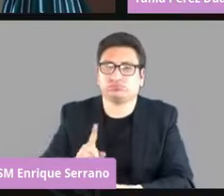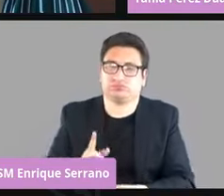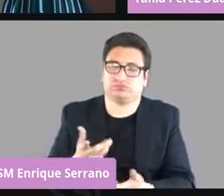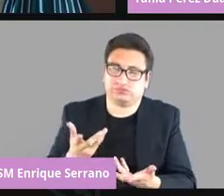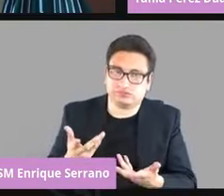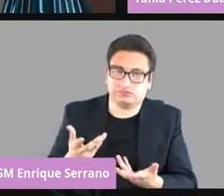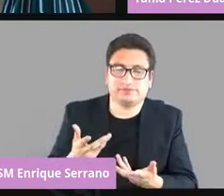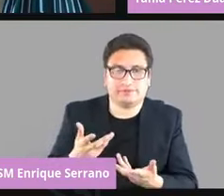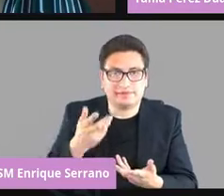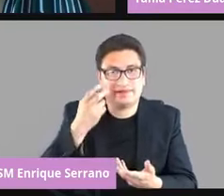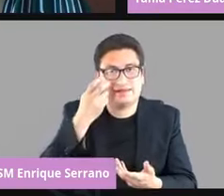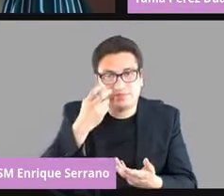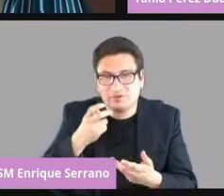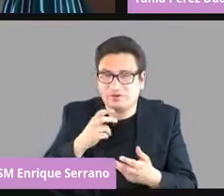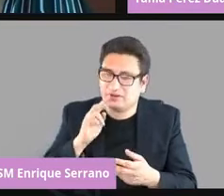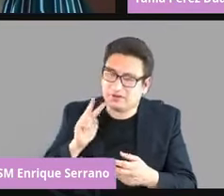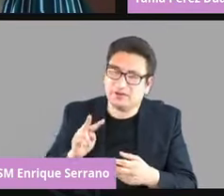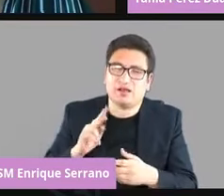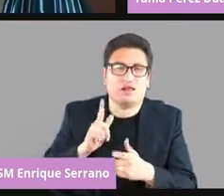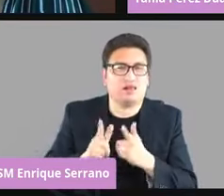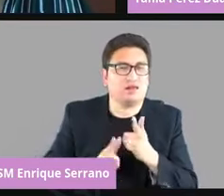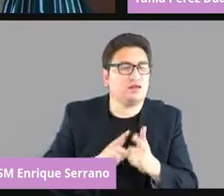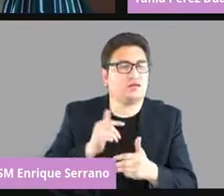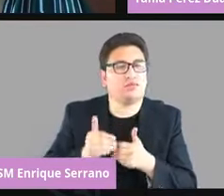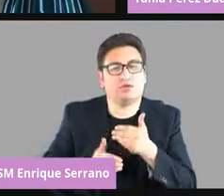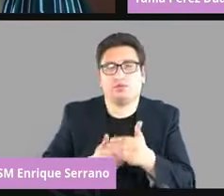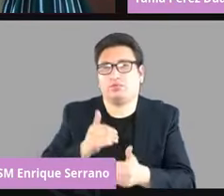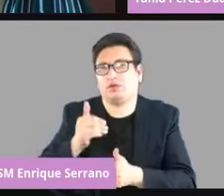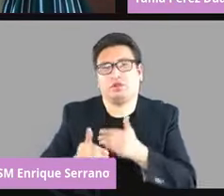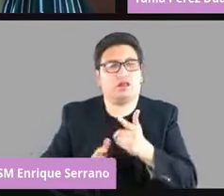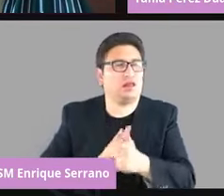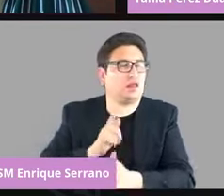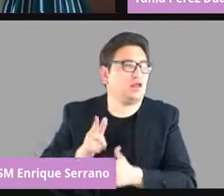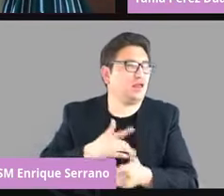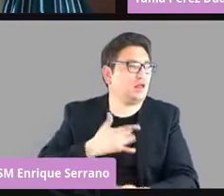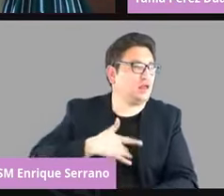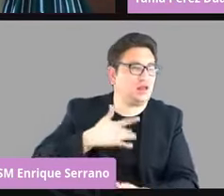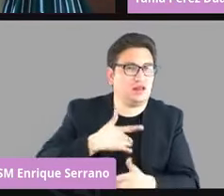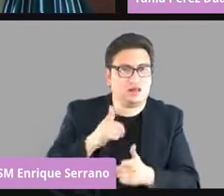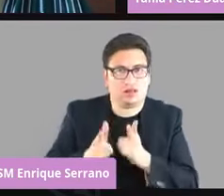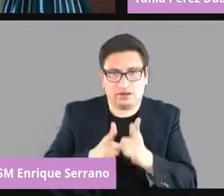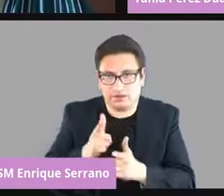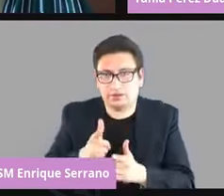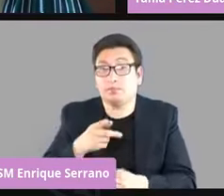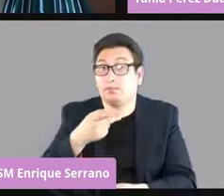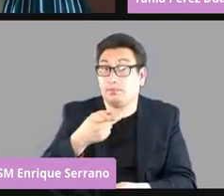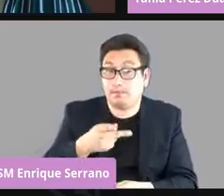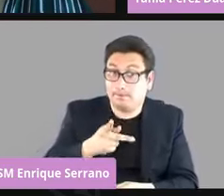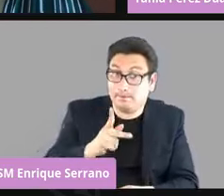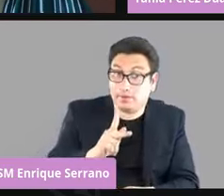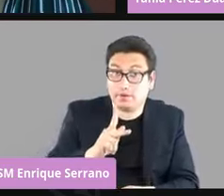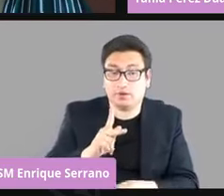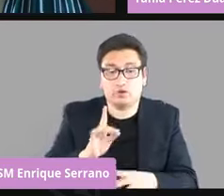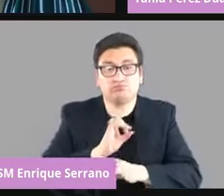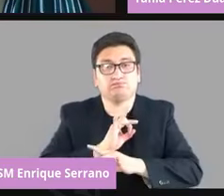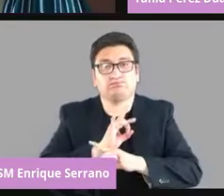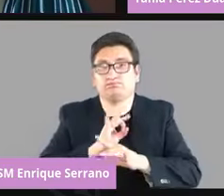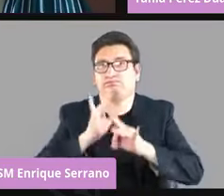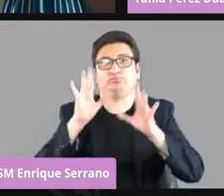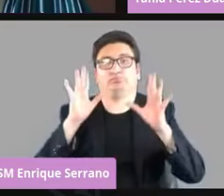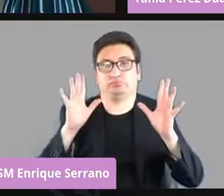va viendo como lento el proceso, pero llega un momento en el que es como abismal, o sea,